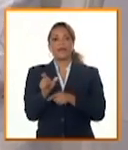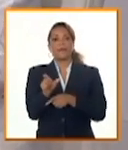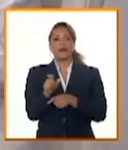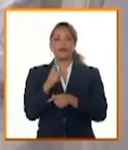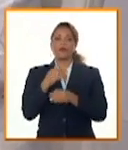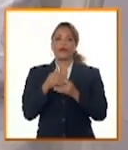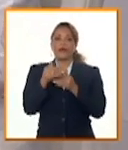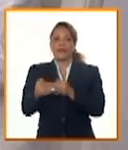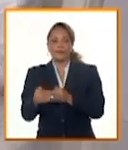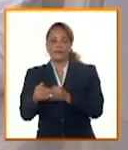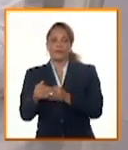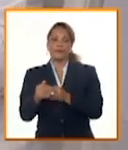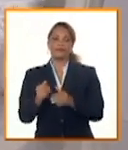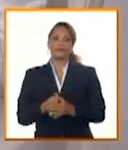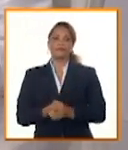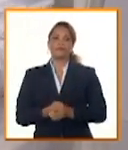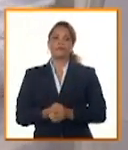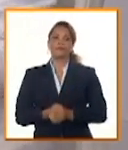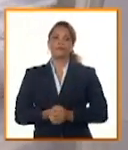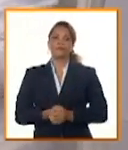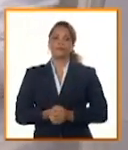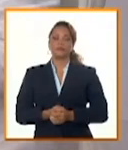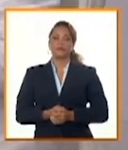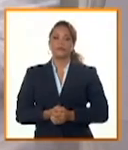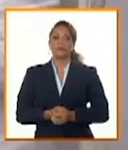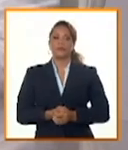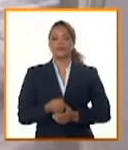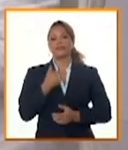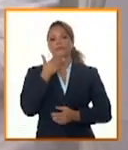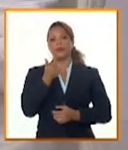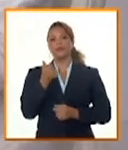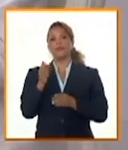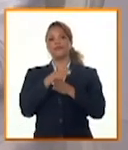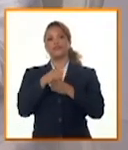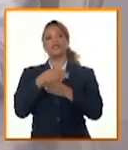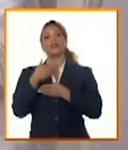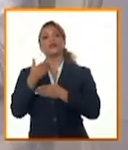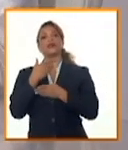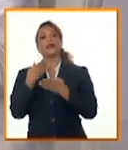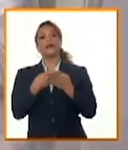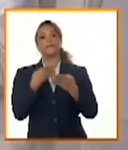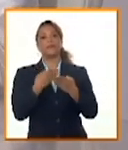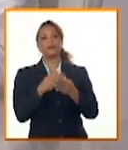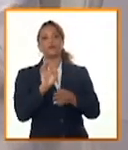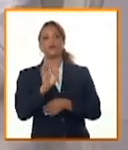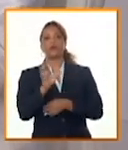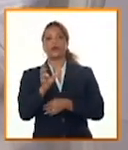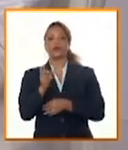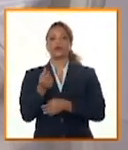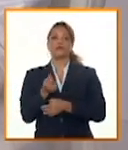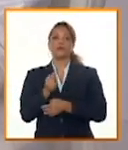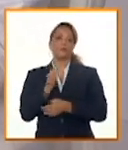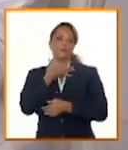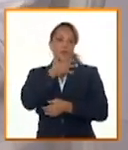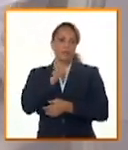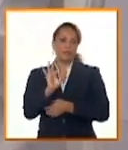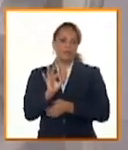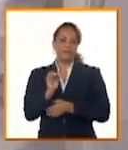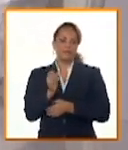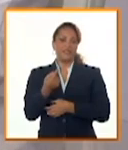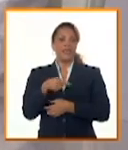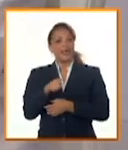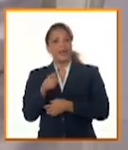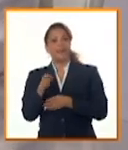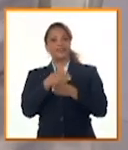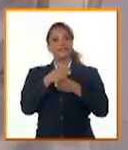se convertirían todas las miles de unidades comerciales que tenemos en Cuba casi en un cajero bancario Ah lo que hemos limitado que